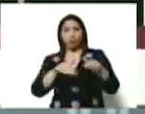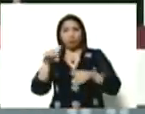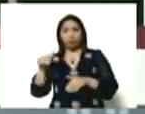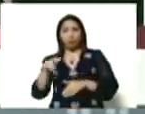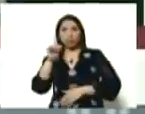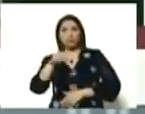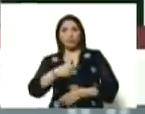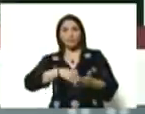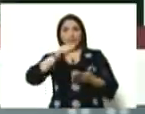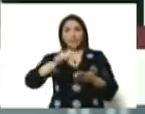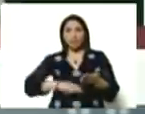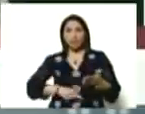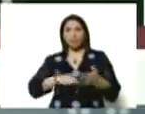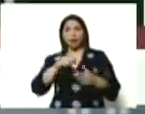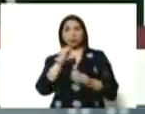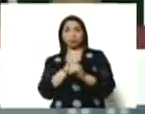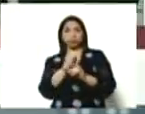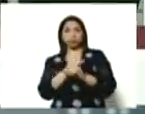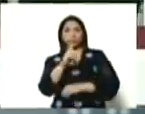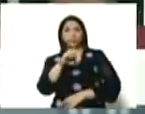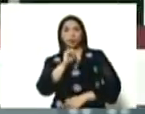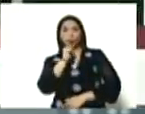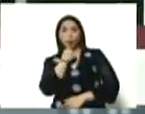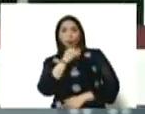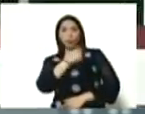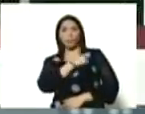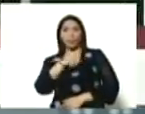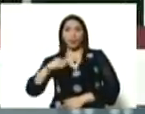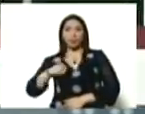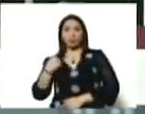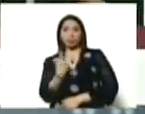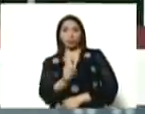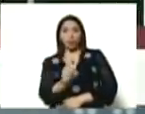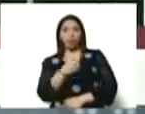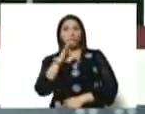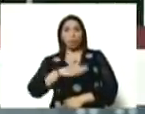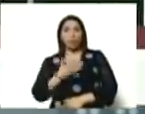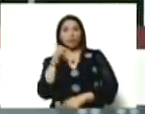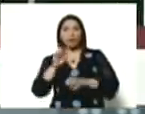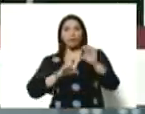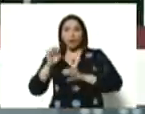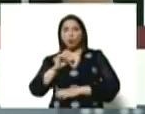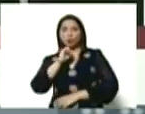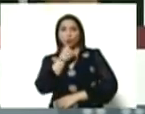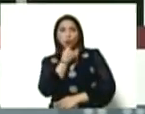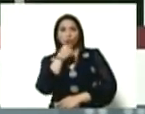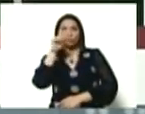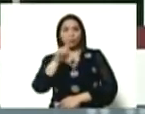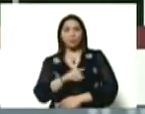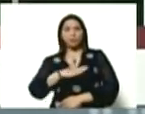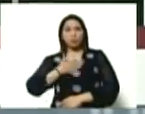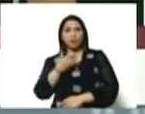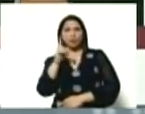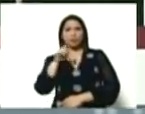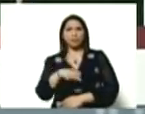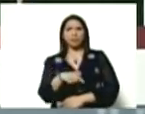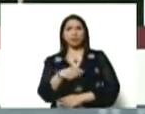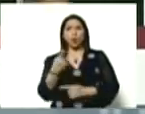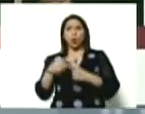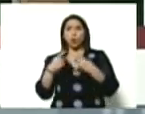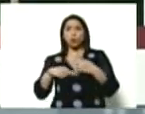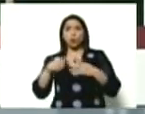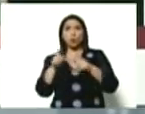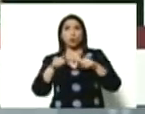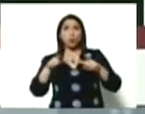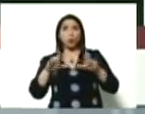cada uno con su código particular, pueden evaluar el código fuente, pueden incluso de manera remota desde otras partes del